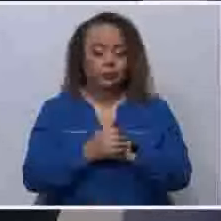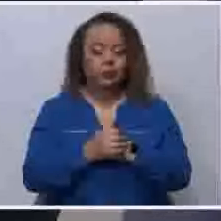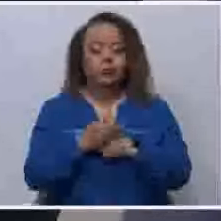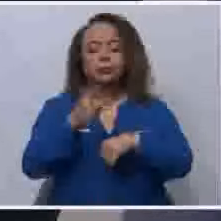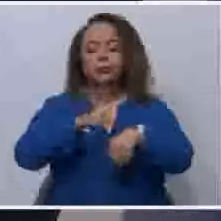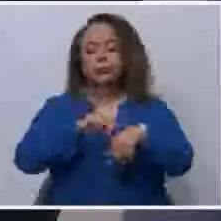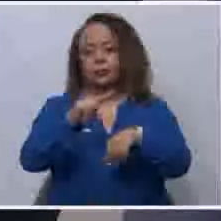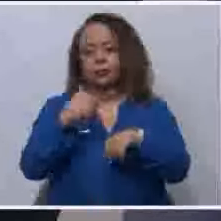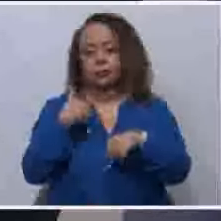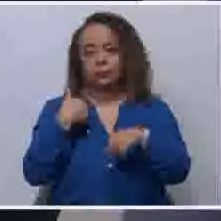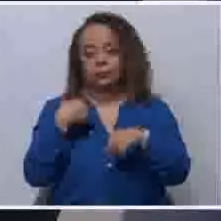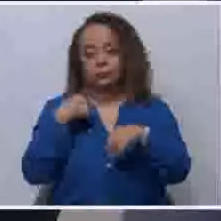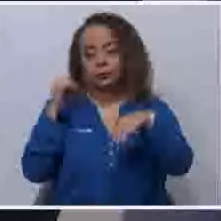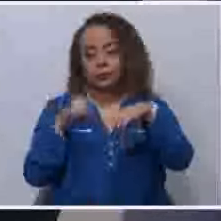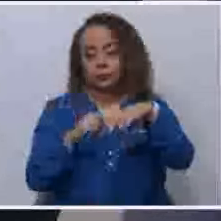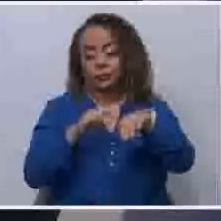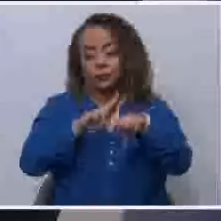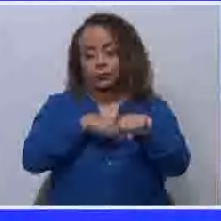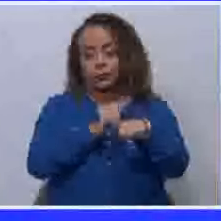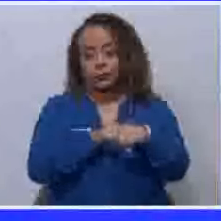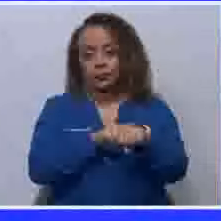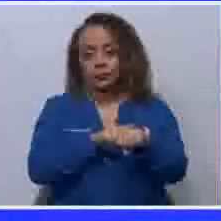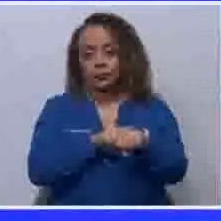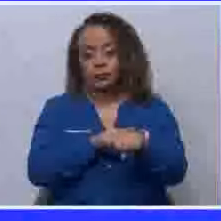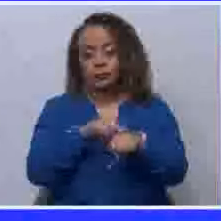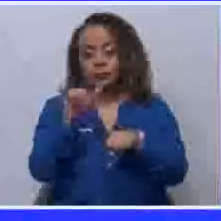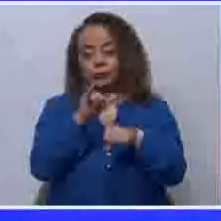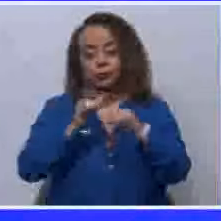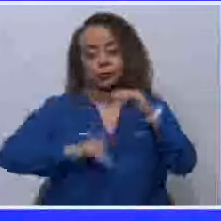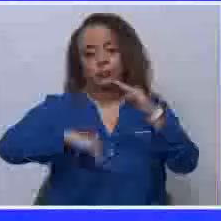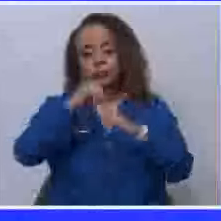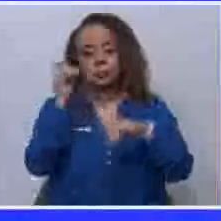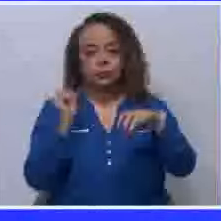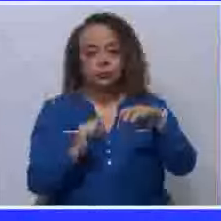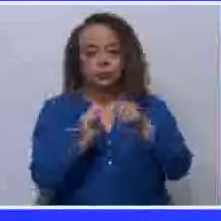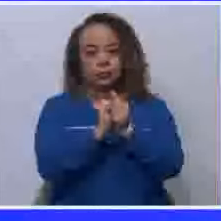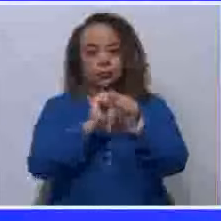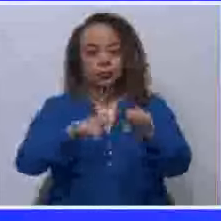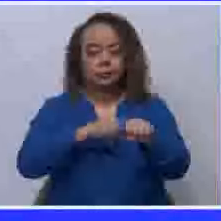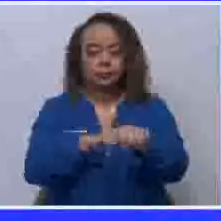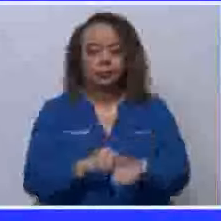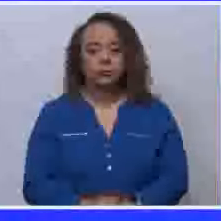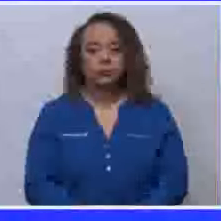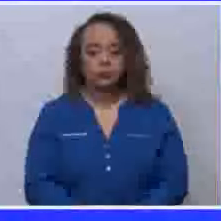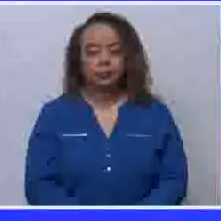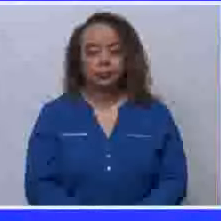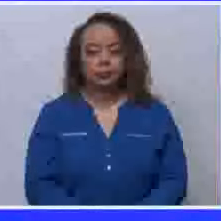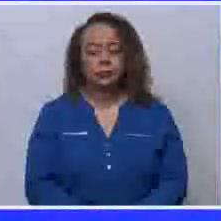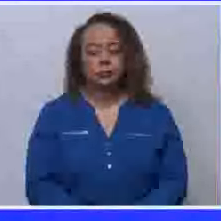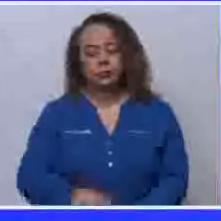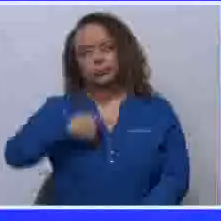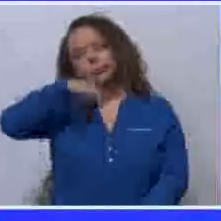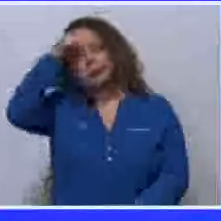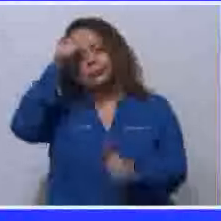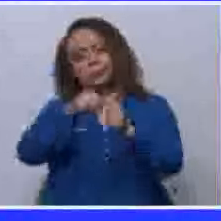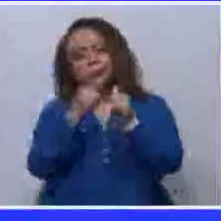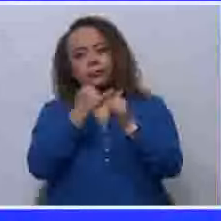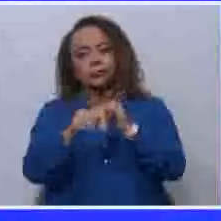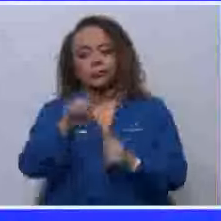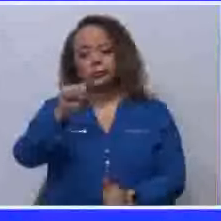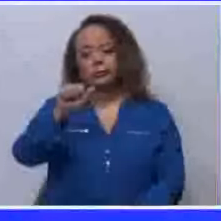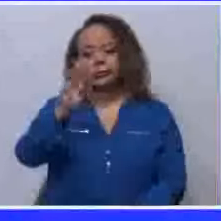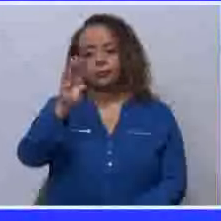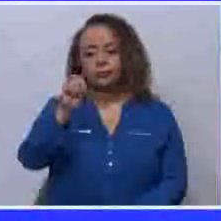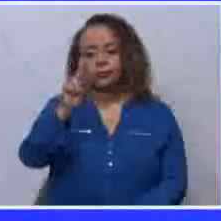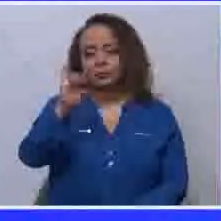teníamos goleadores nacionales como los máximos anotadores de campeonato nacional? Incluso recuerdo de los últimos, Álvaro